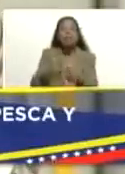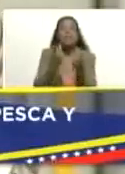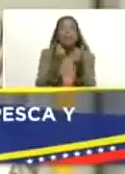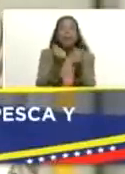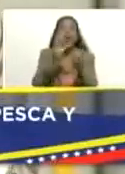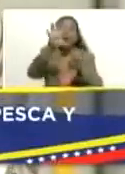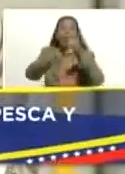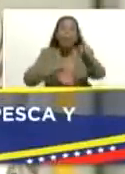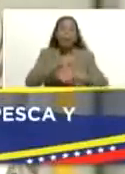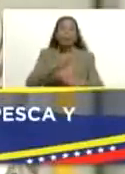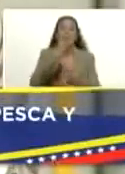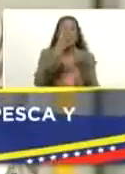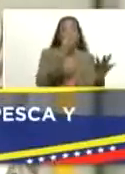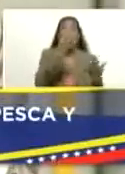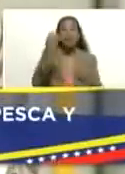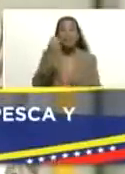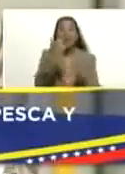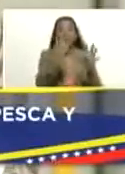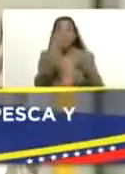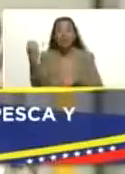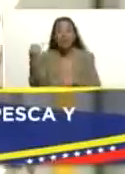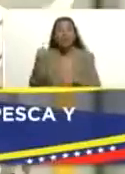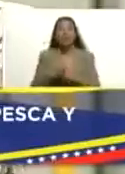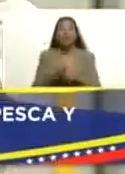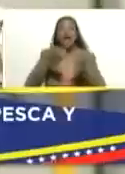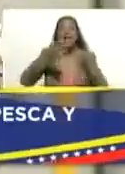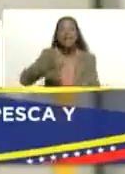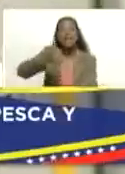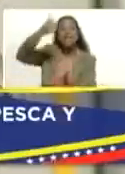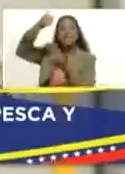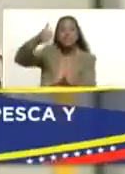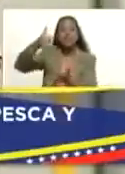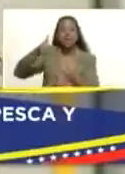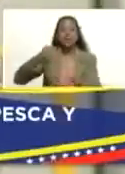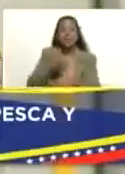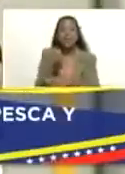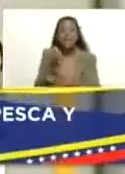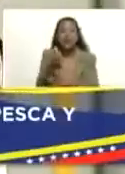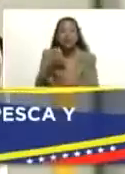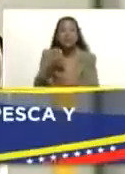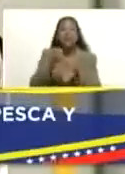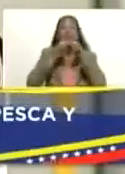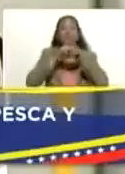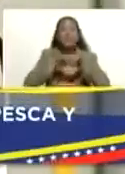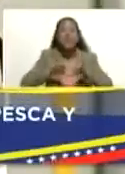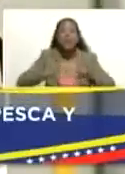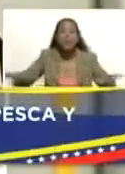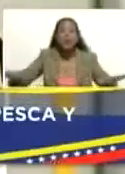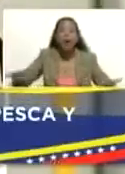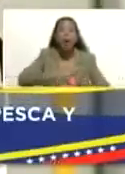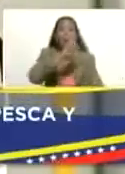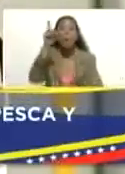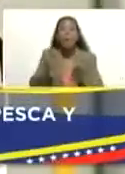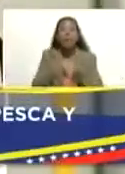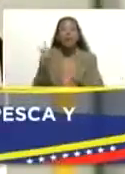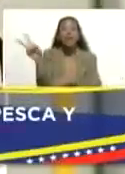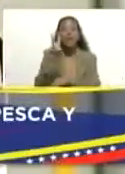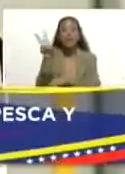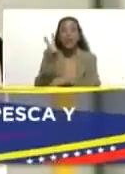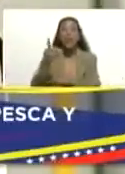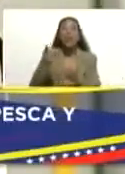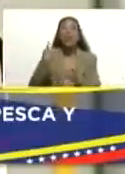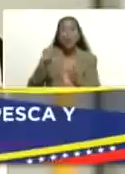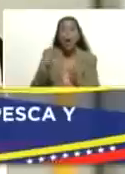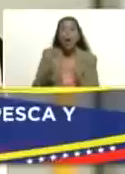comprar 960 toneladas de sardina, distribuirla a nivel nacional y